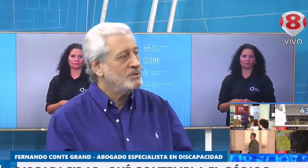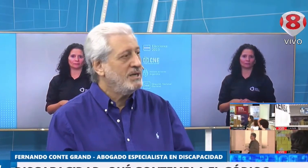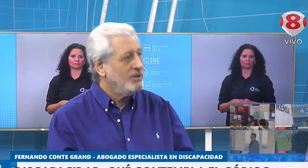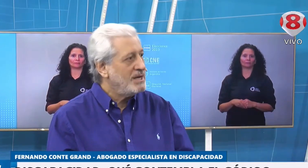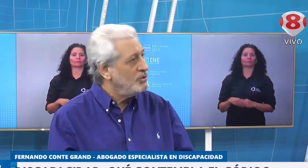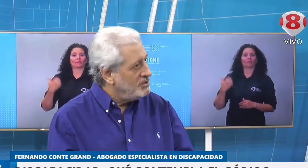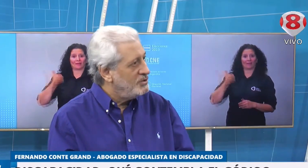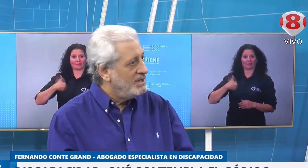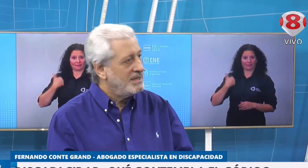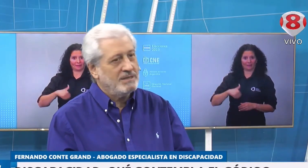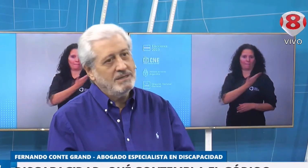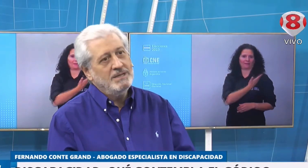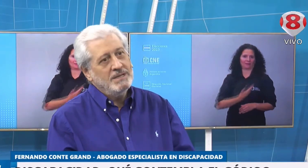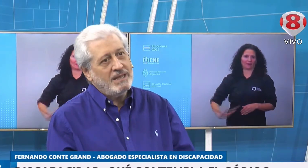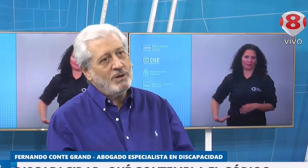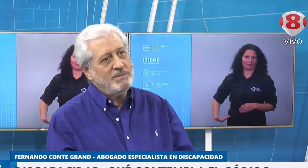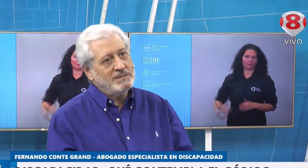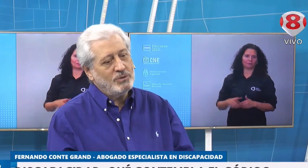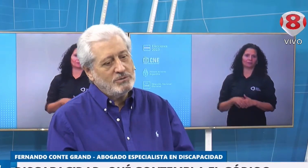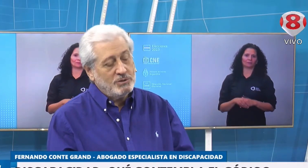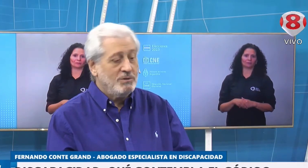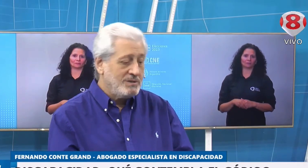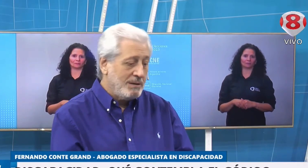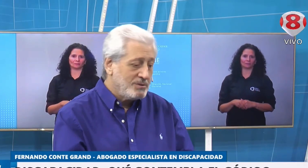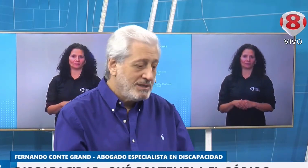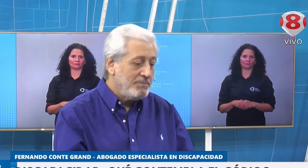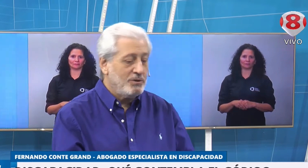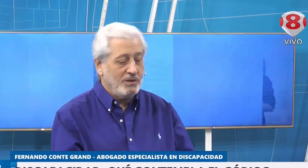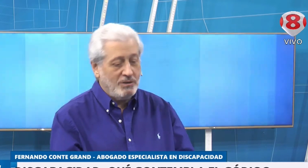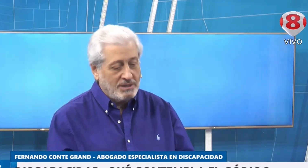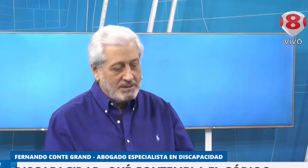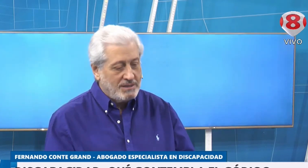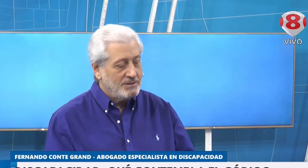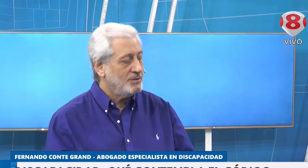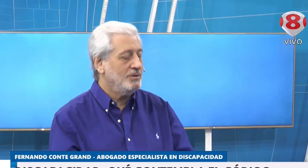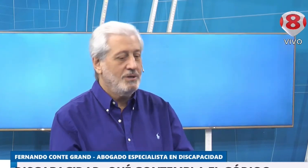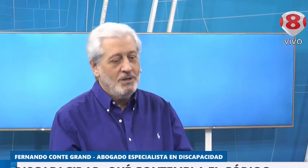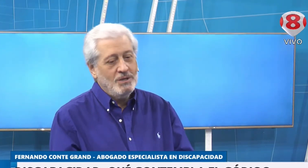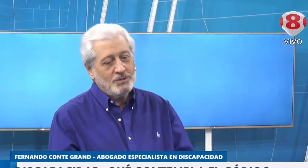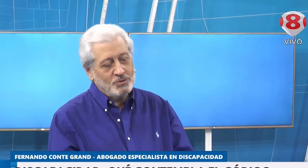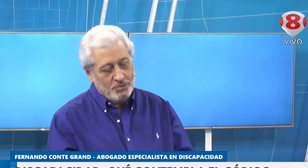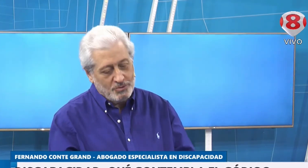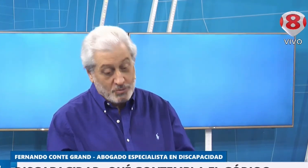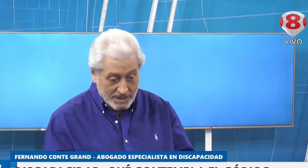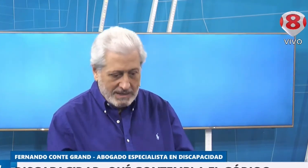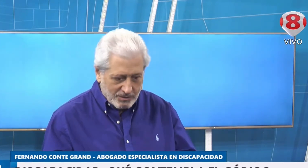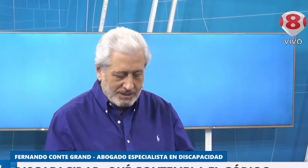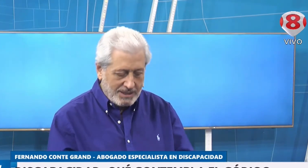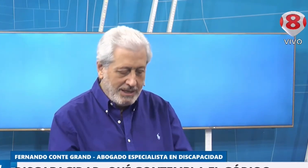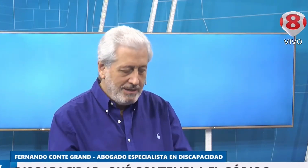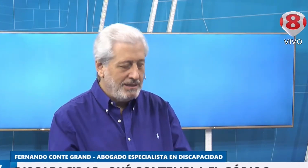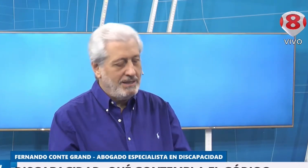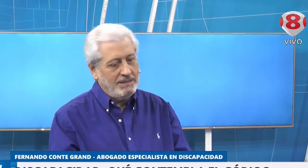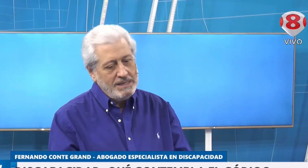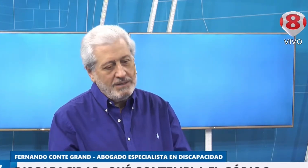conclusión de que es una persona que no está en condiciones de ejercer adecuadamente su derecho de Voto Bueno si la persona está en el padrón y no está tachado en rojo su su línea